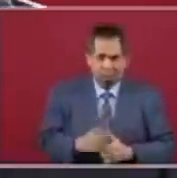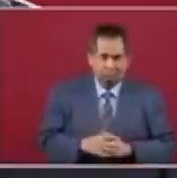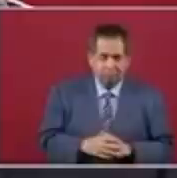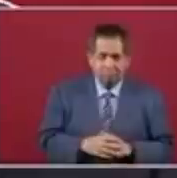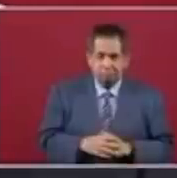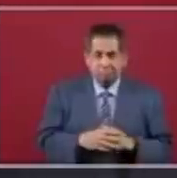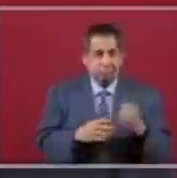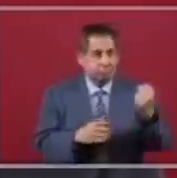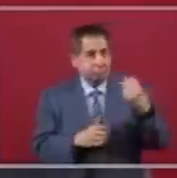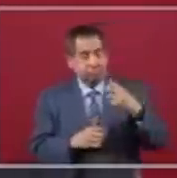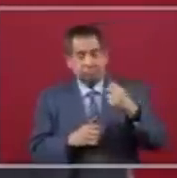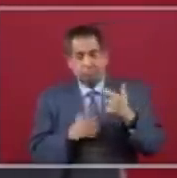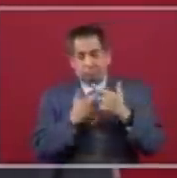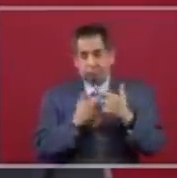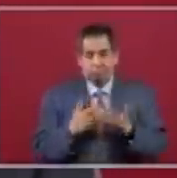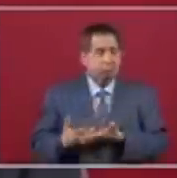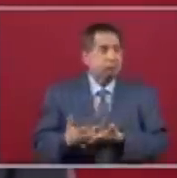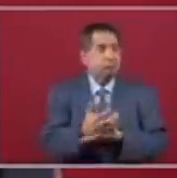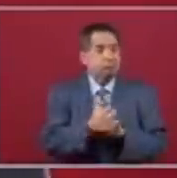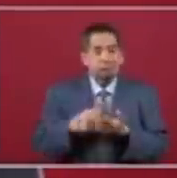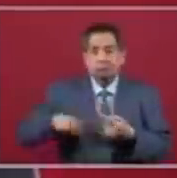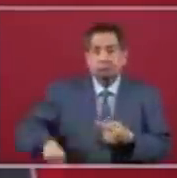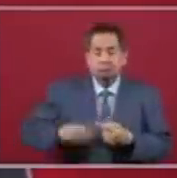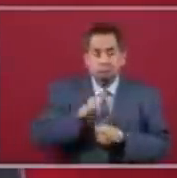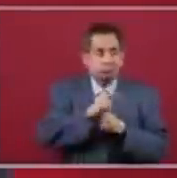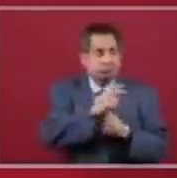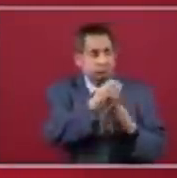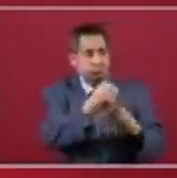la fuente principal de ingresos que tiene nuestro país.